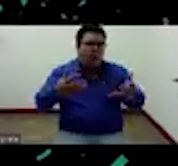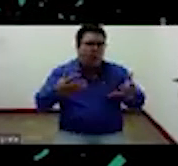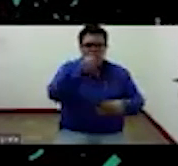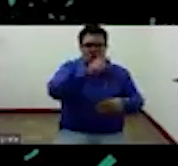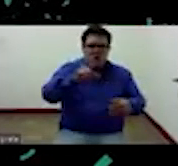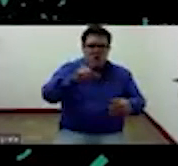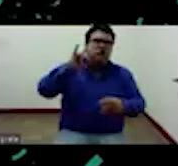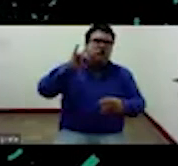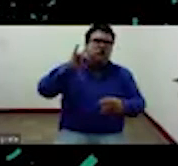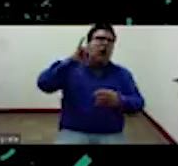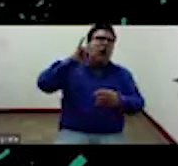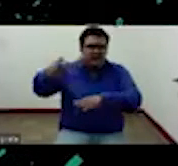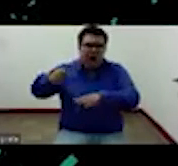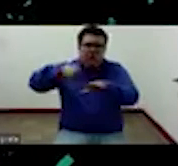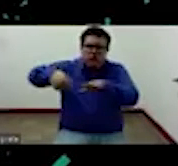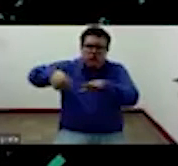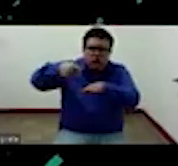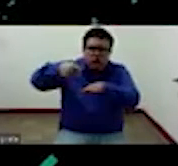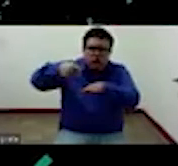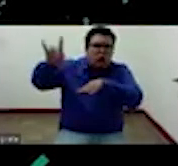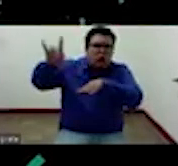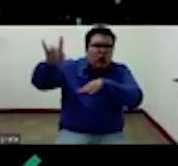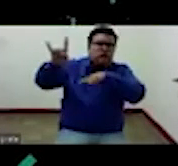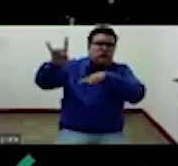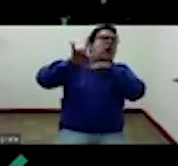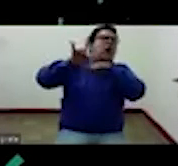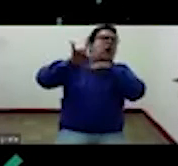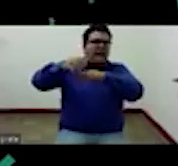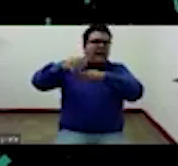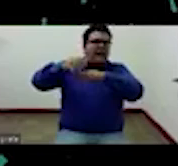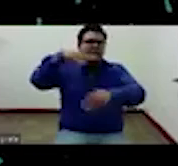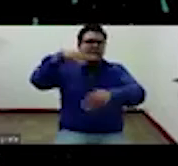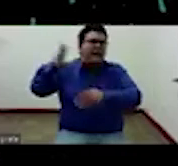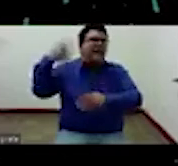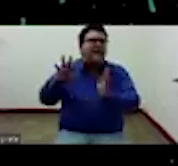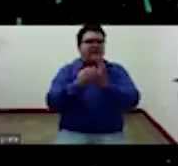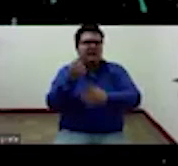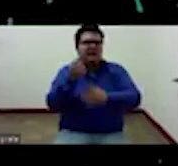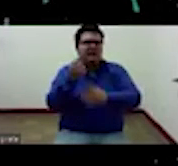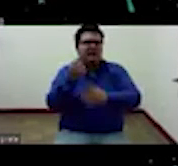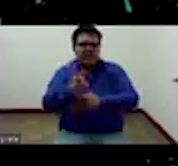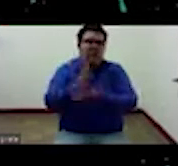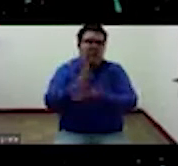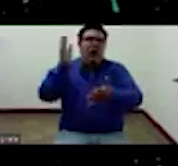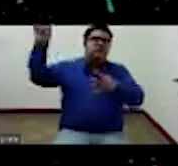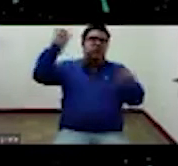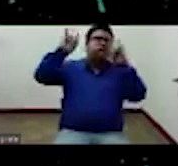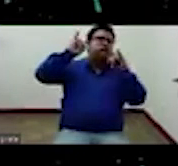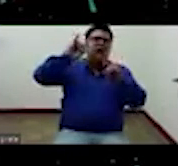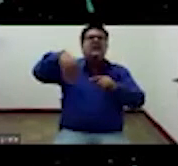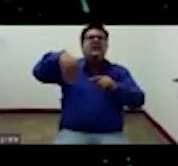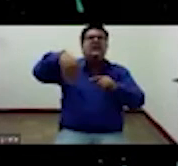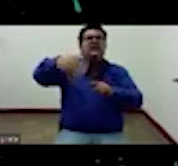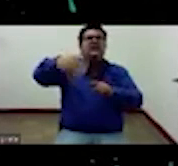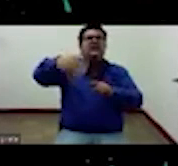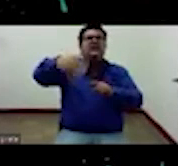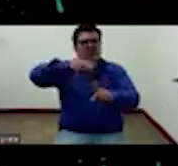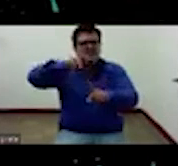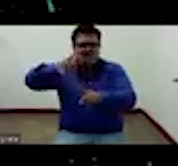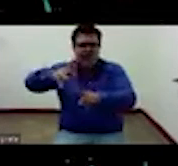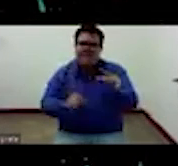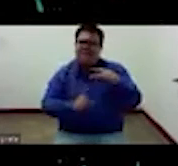fueron parte de ese acontecimiento del siglo XVII. Unos meses después aparece una